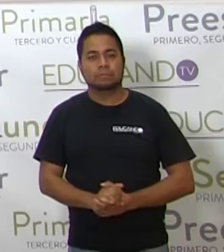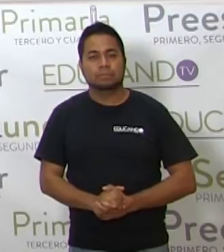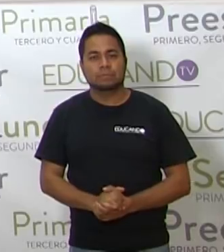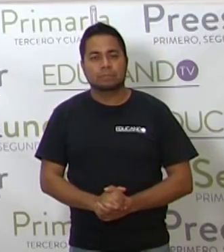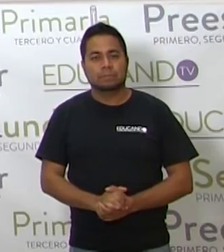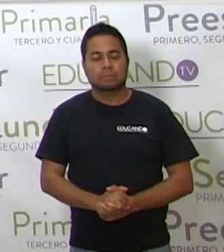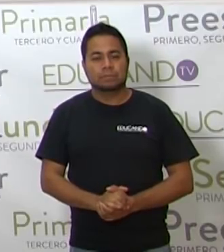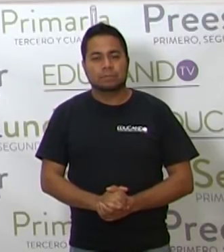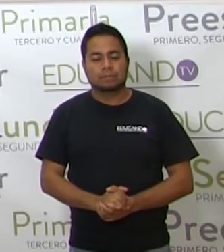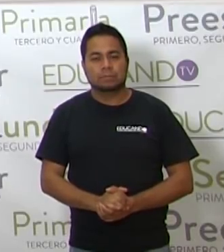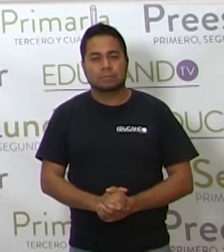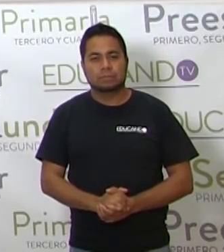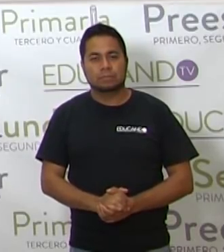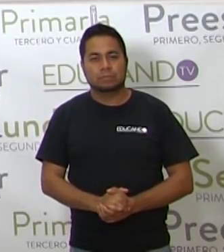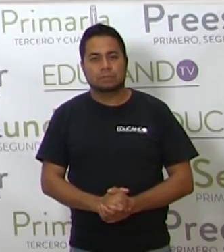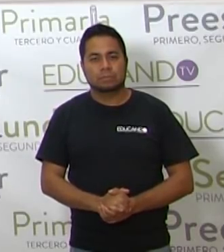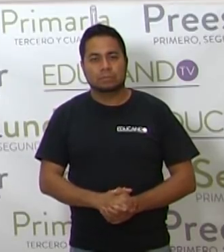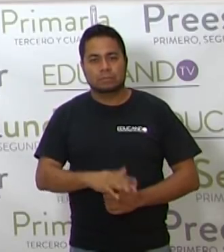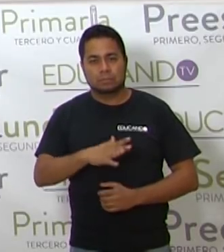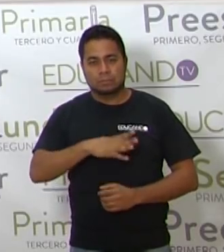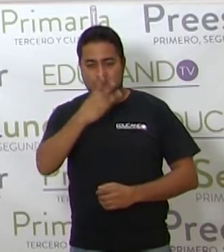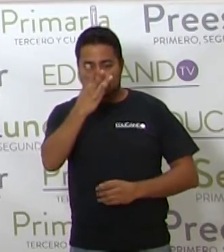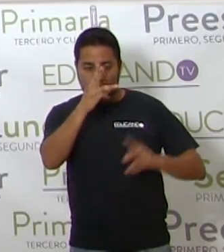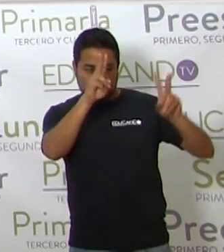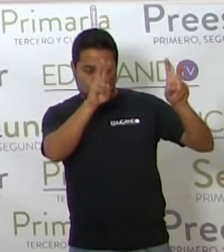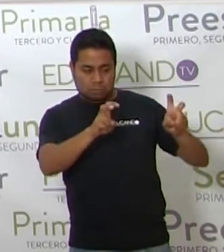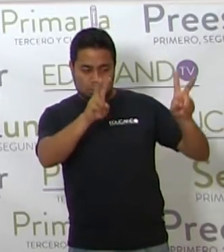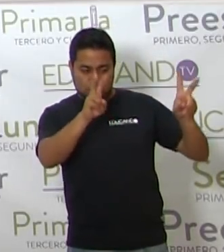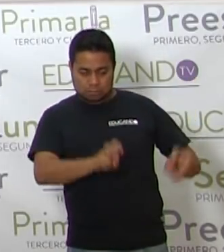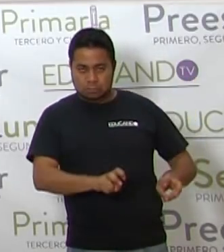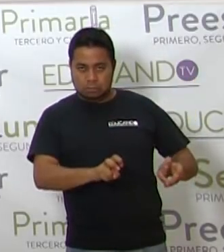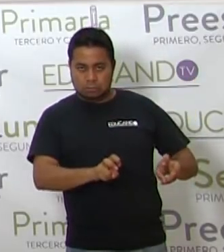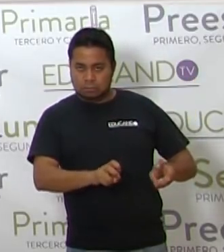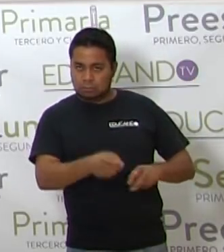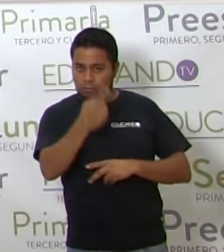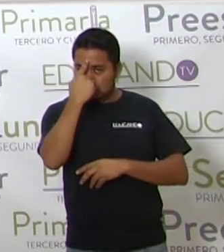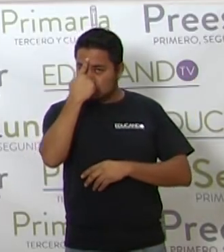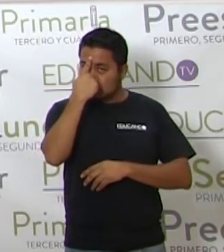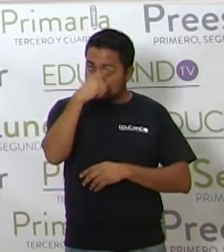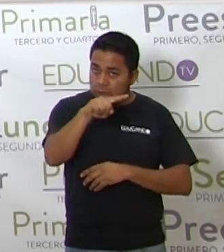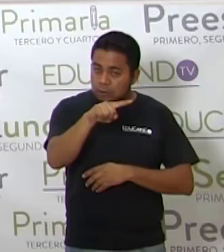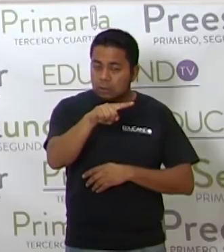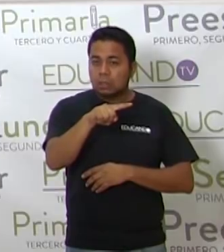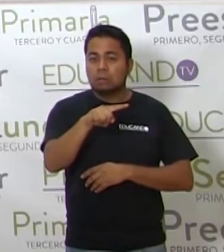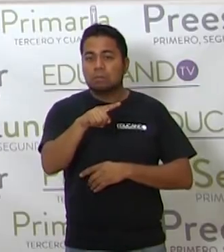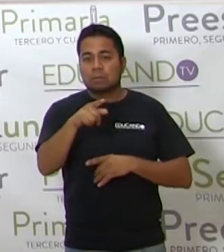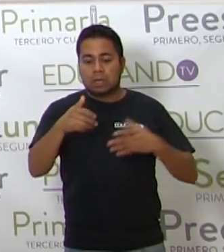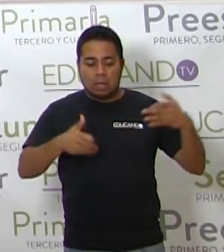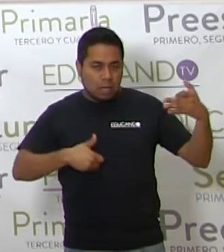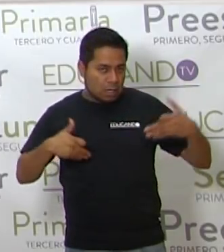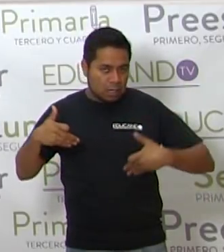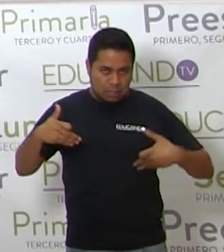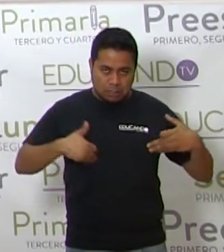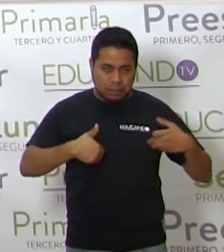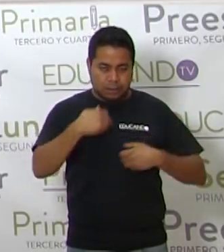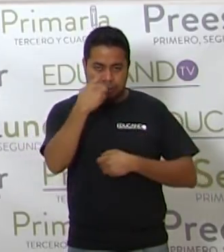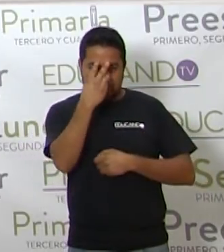tenemos 3 títulos de acto. ¿Bien? 3 títulos de